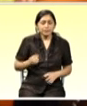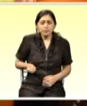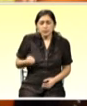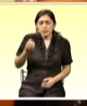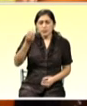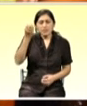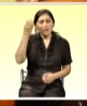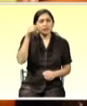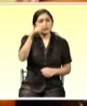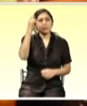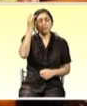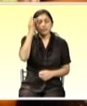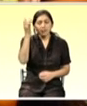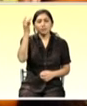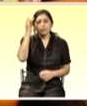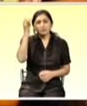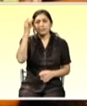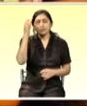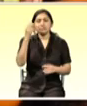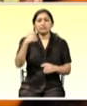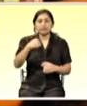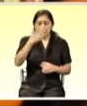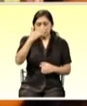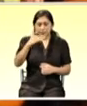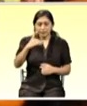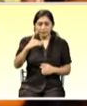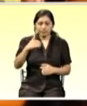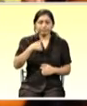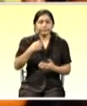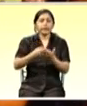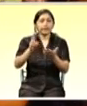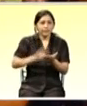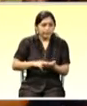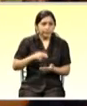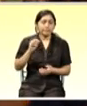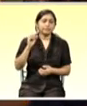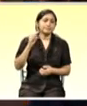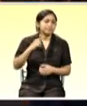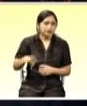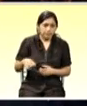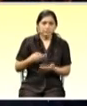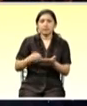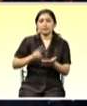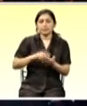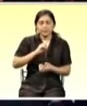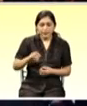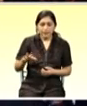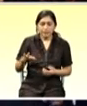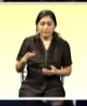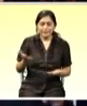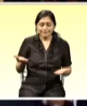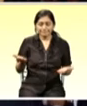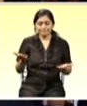has perdonado, y yo, ingrato, te he ofendido de nuevo. Tú no desprecias